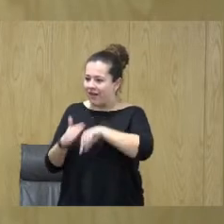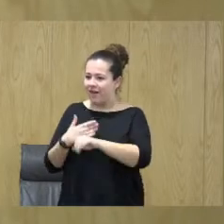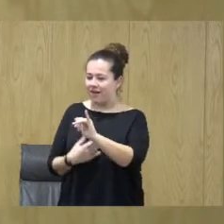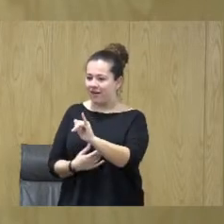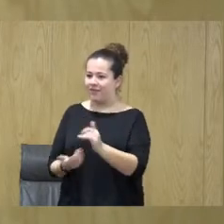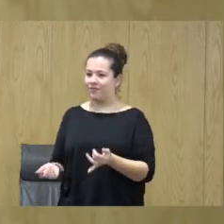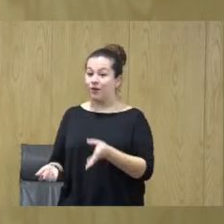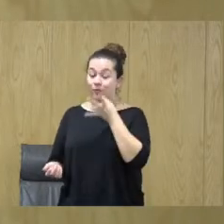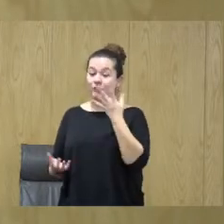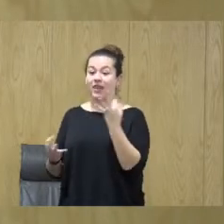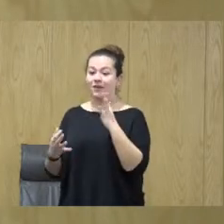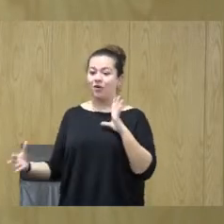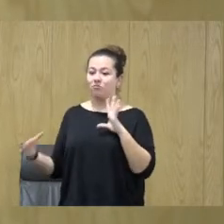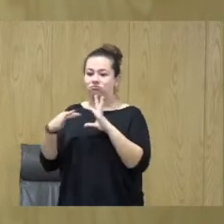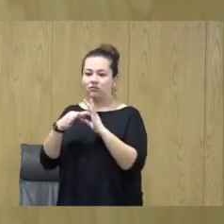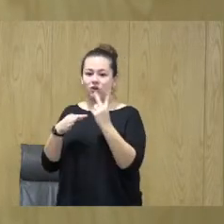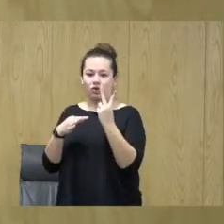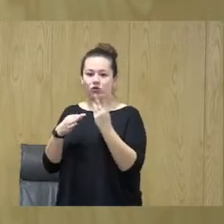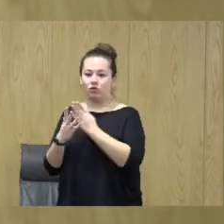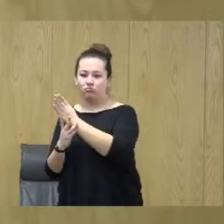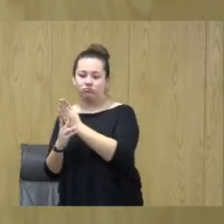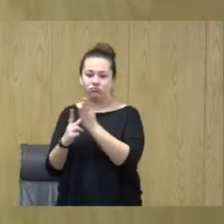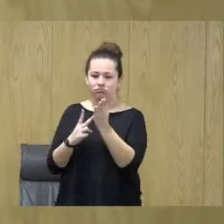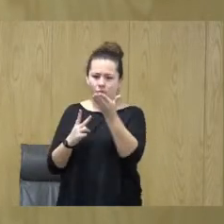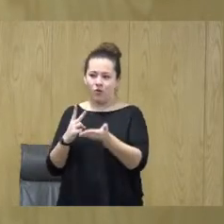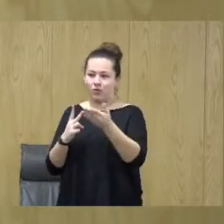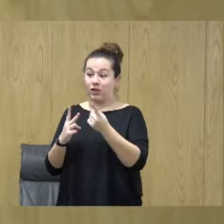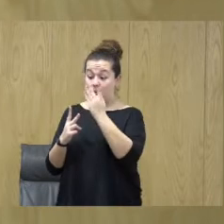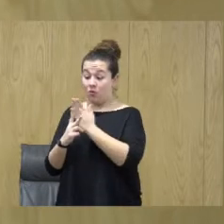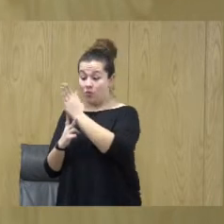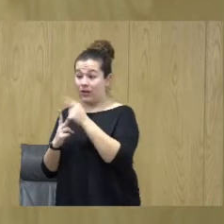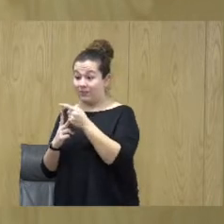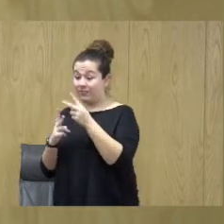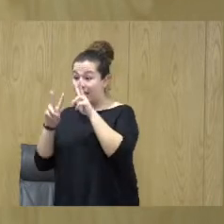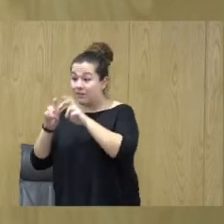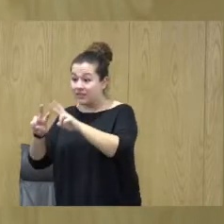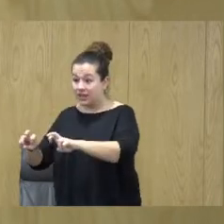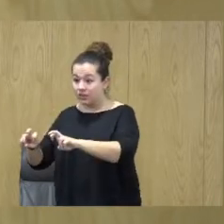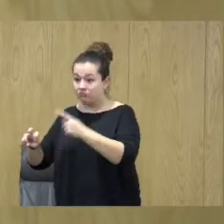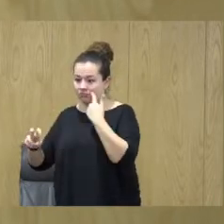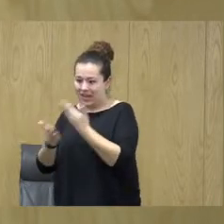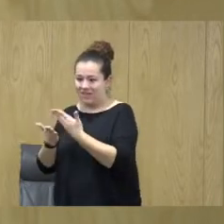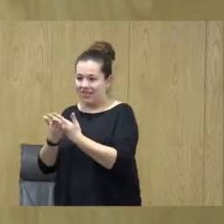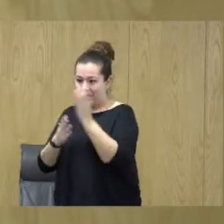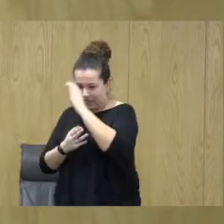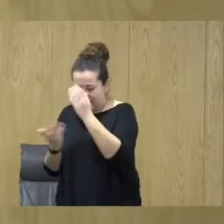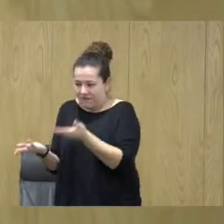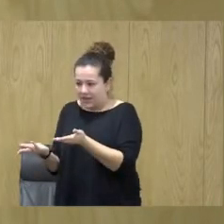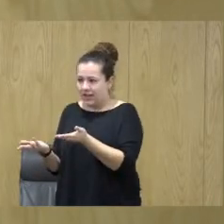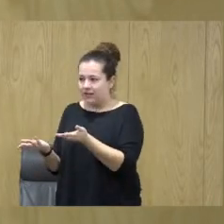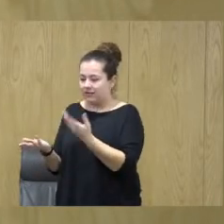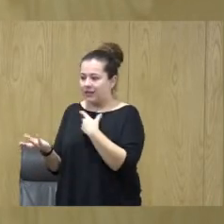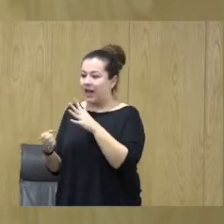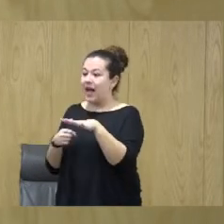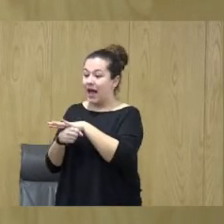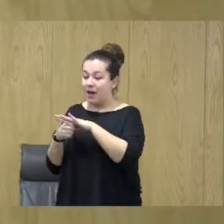aunamos dos vías de trabajo muy importantes. Una es la investigación, la evidencia científica, que en el ámbito